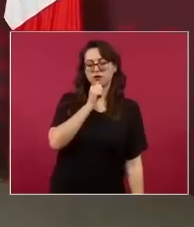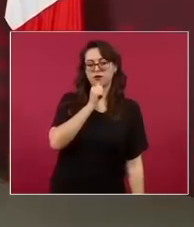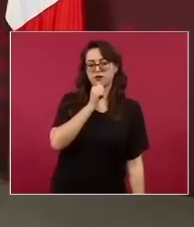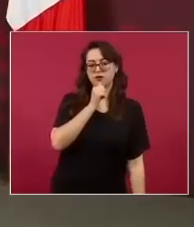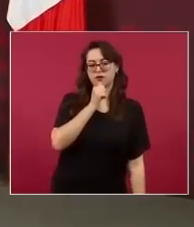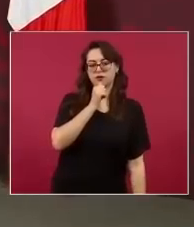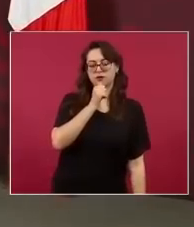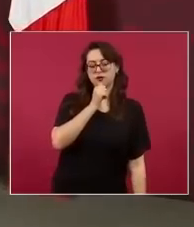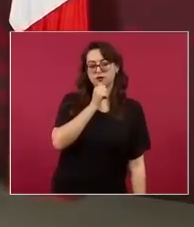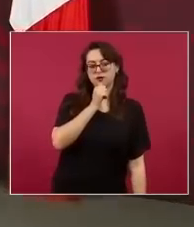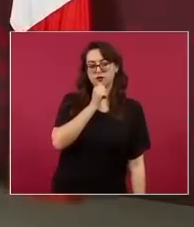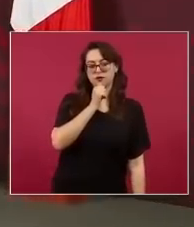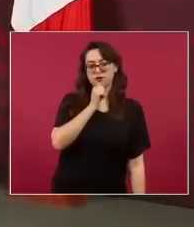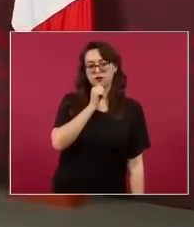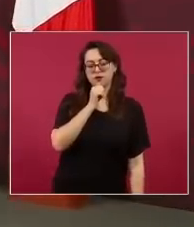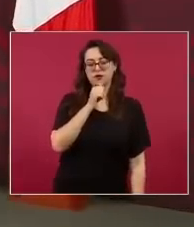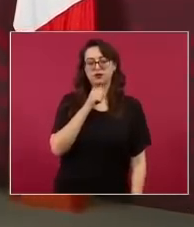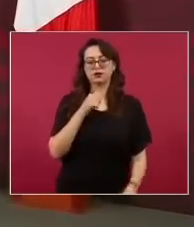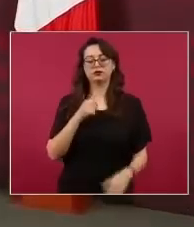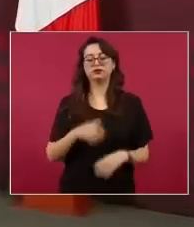al obtenerse